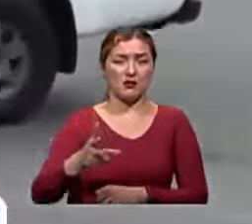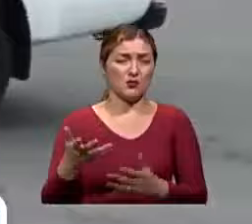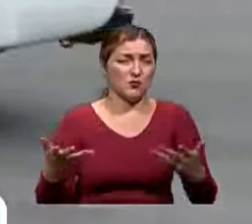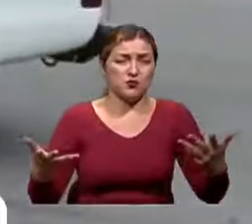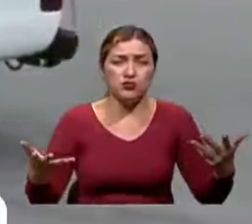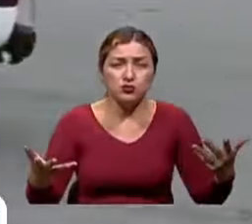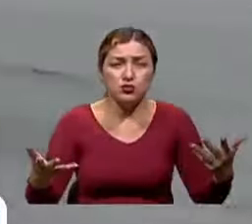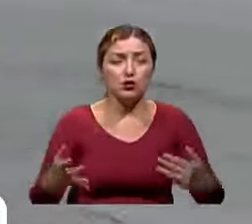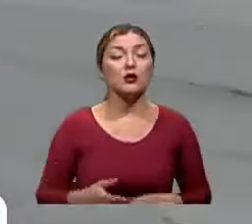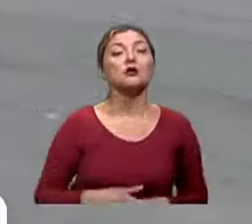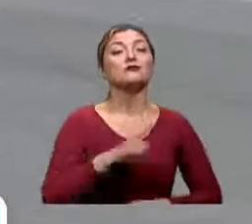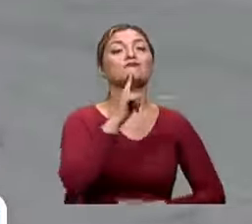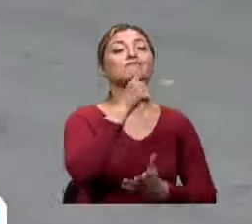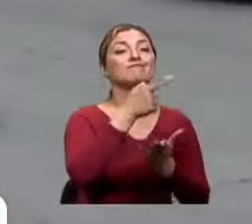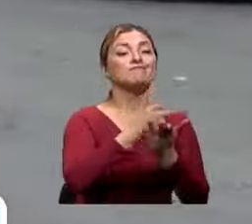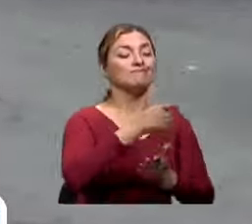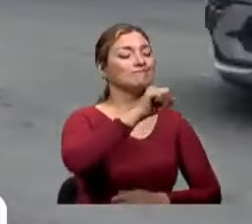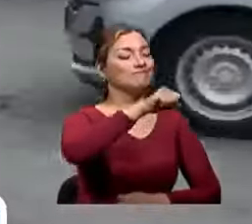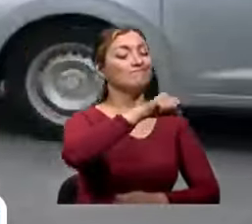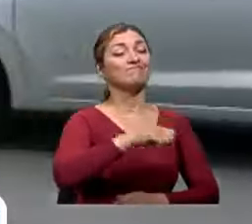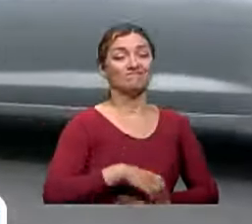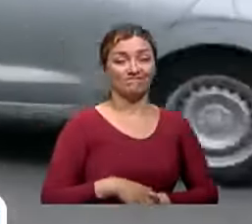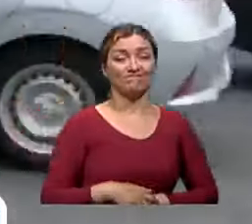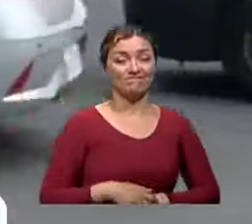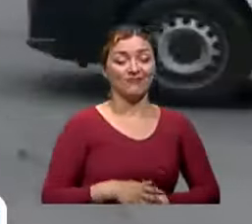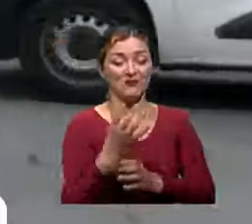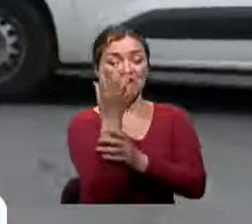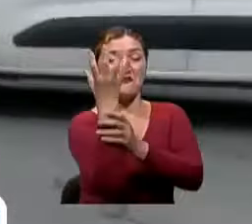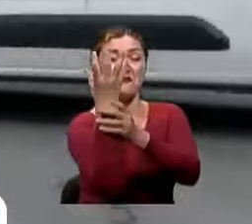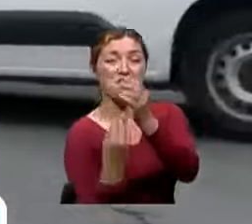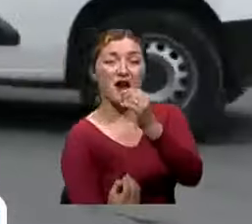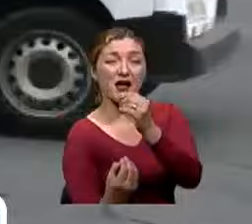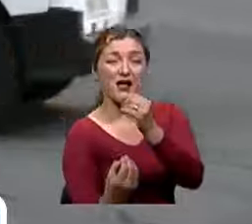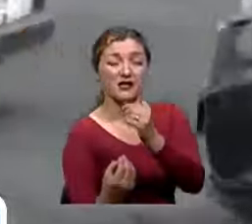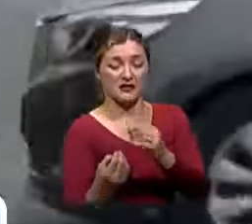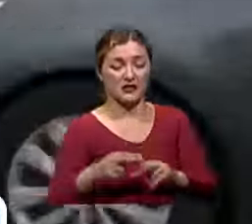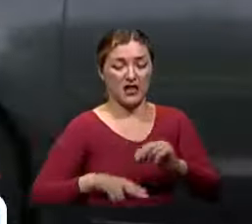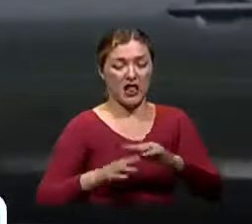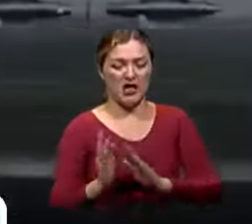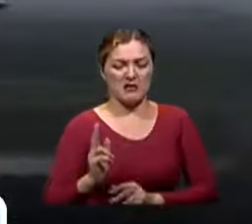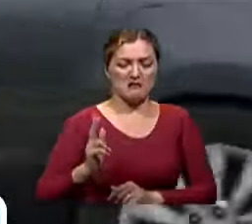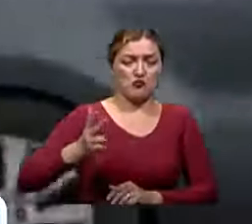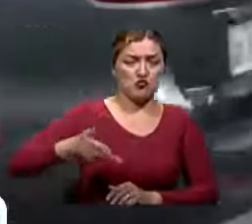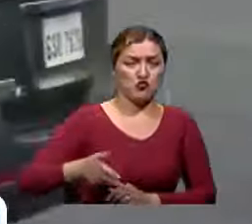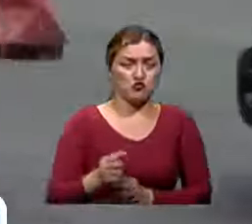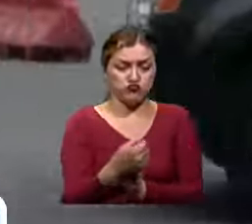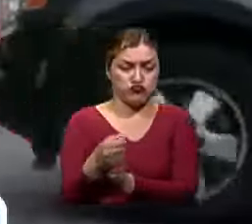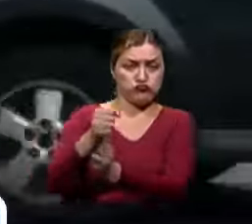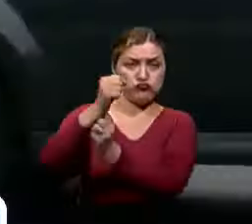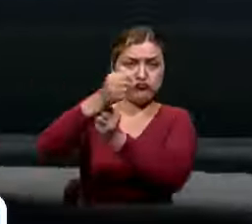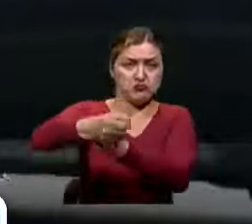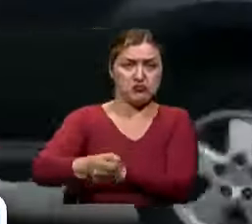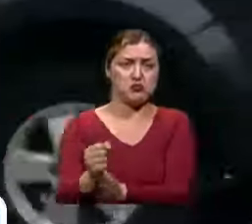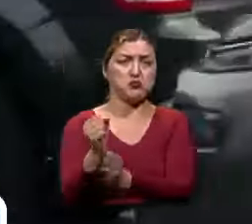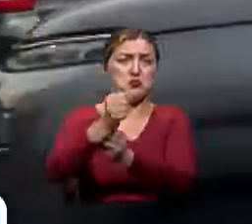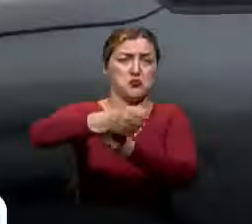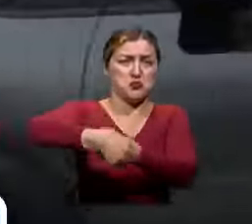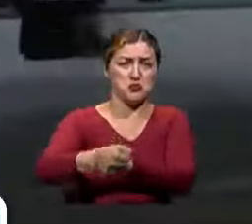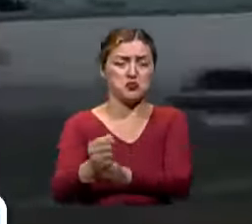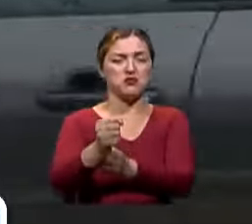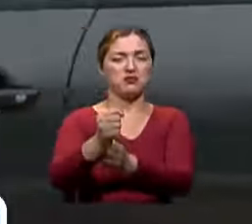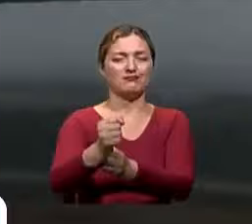Así es, en realidad, como podemos ver, existen bastantes fallas ya en la estructura existente y por eso los estudios